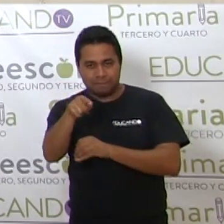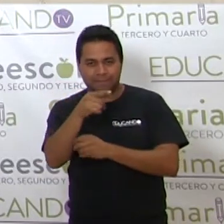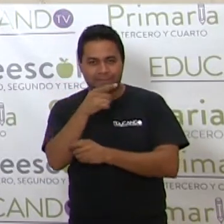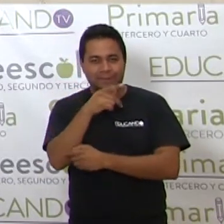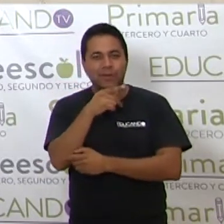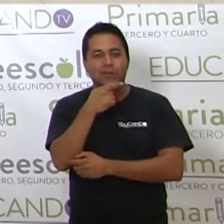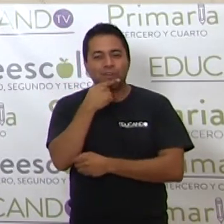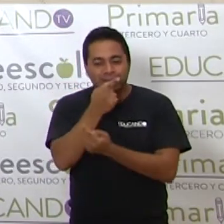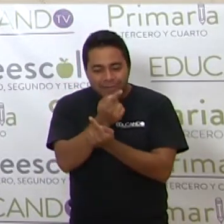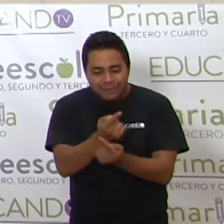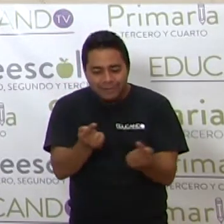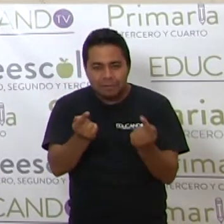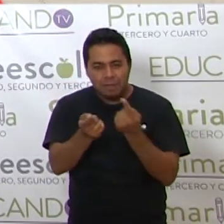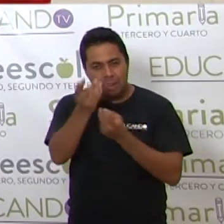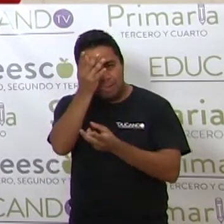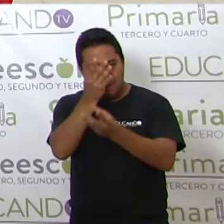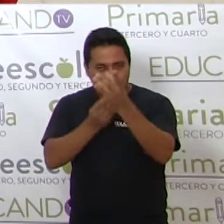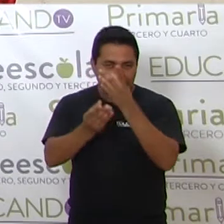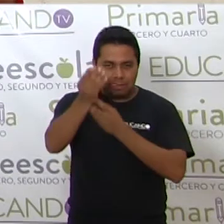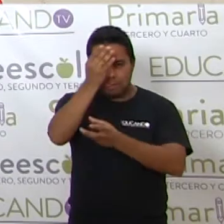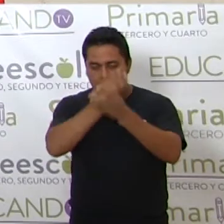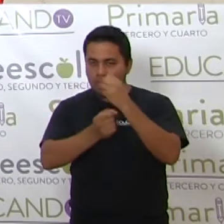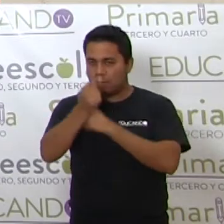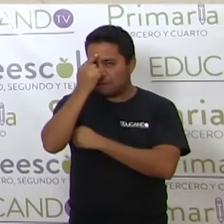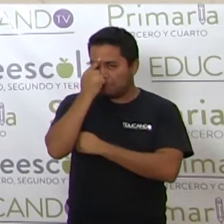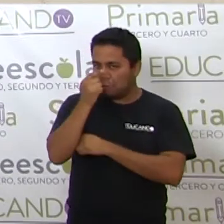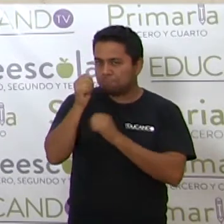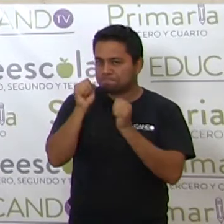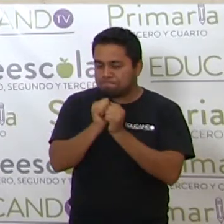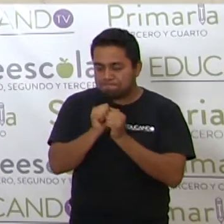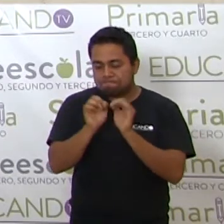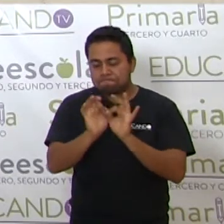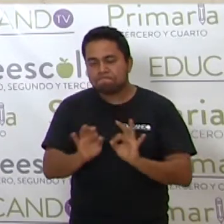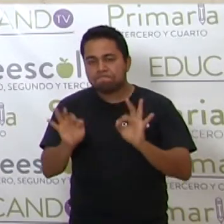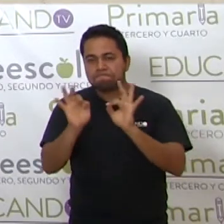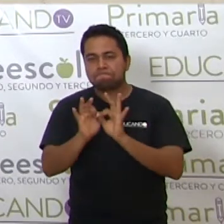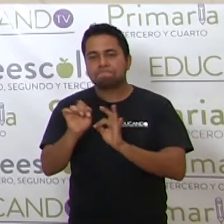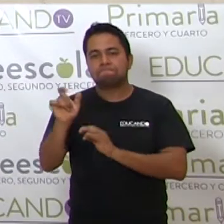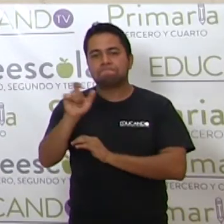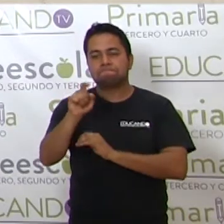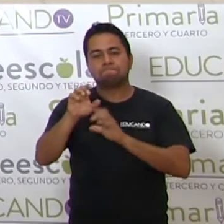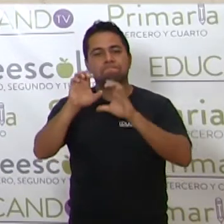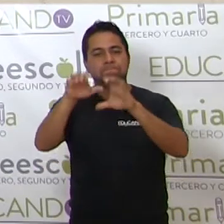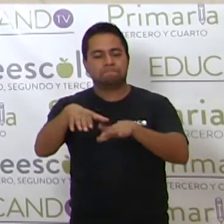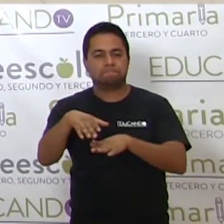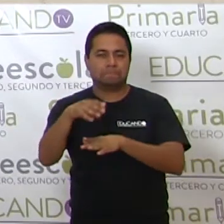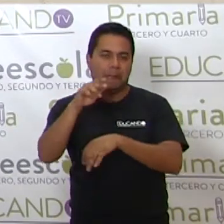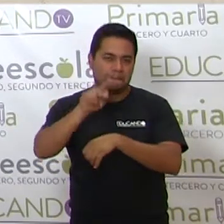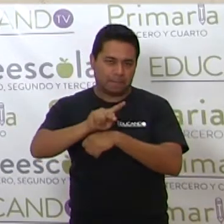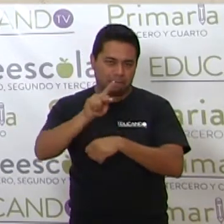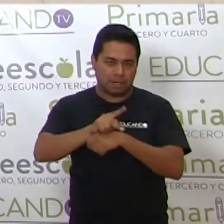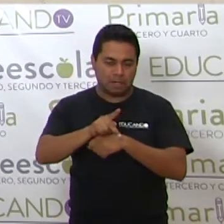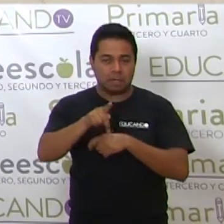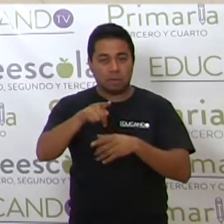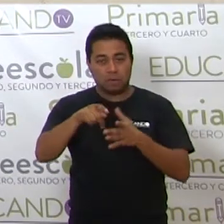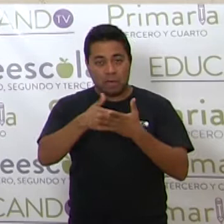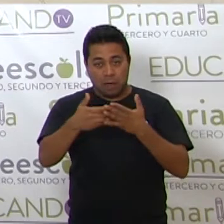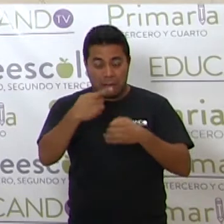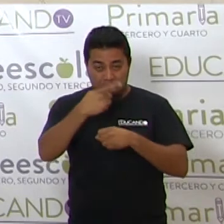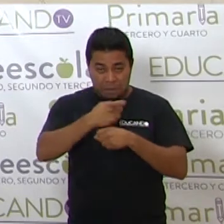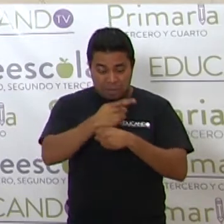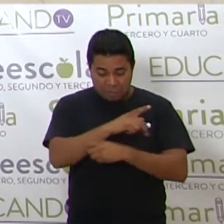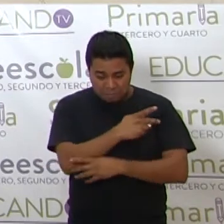vayas practicando para que lleves muy buenas bases al momento que entres a la primaria y si estás en primero de preescolar